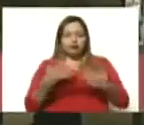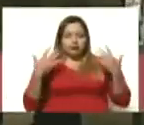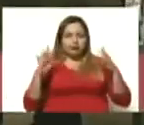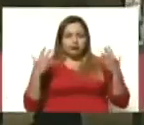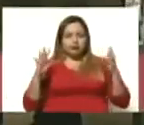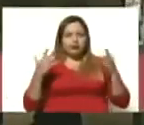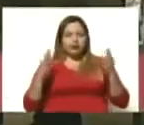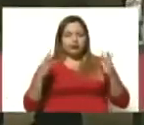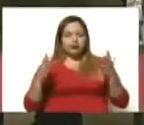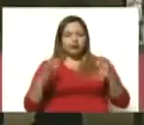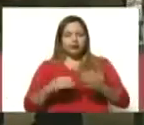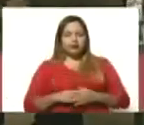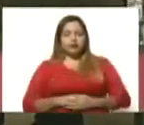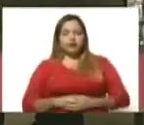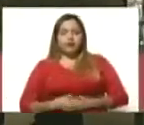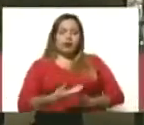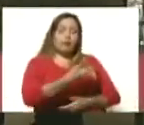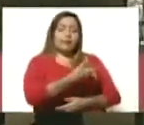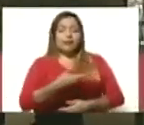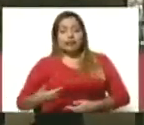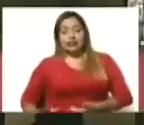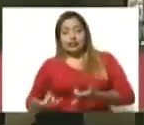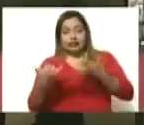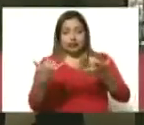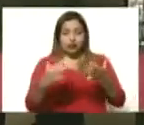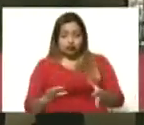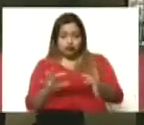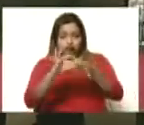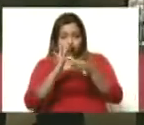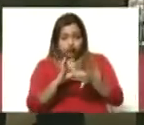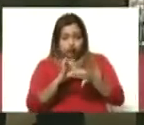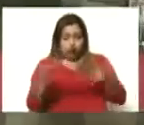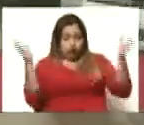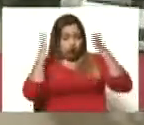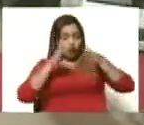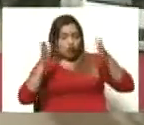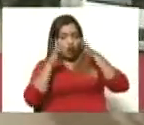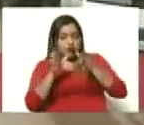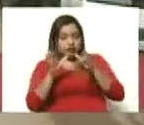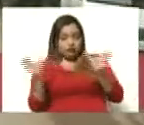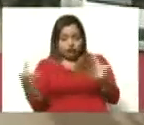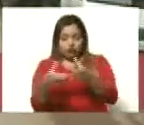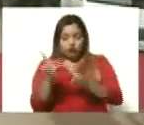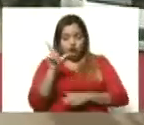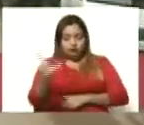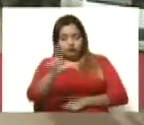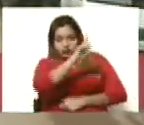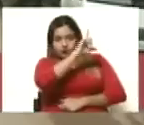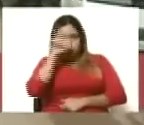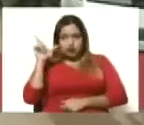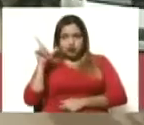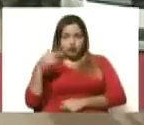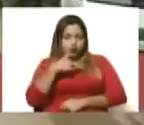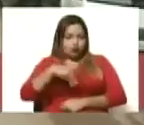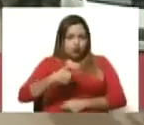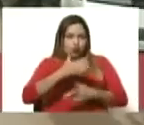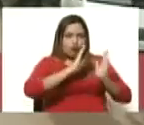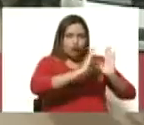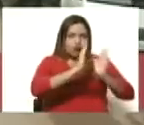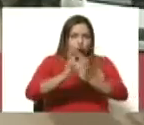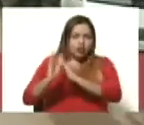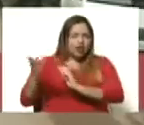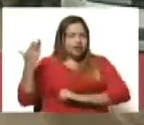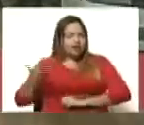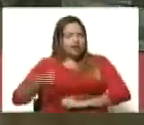Presidente, desde ya en articulación, por orientación del Partido Socialista Unido de Venezuela, nos estamos organizando.